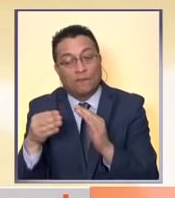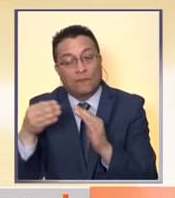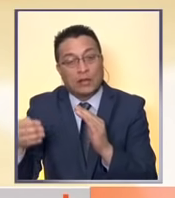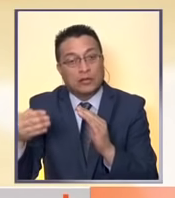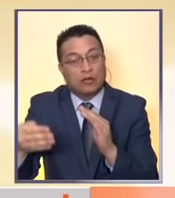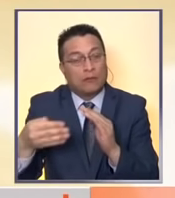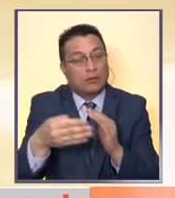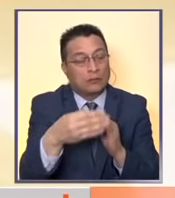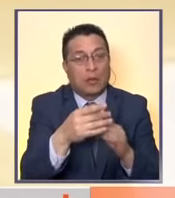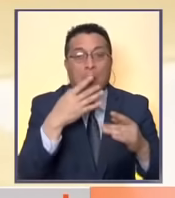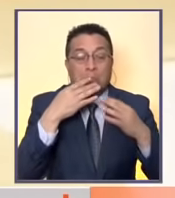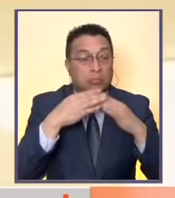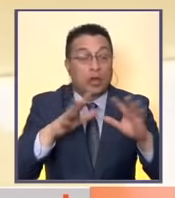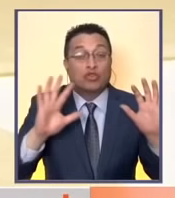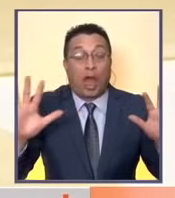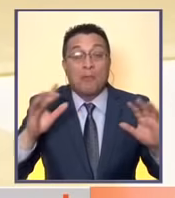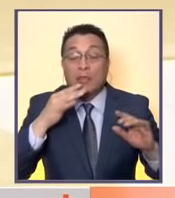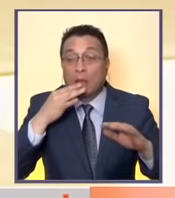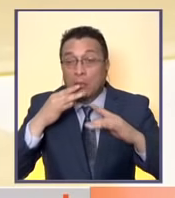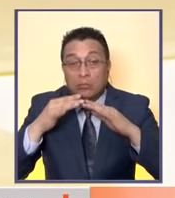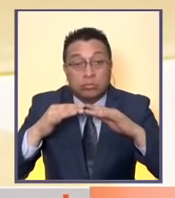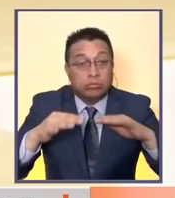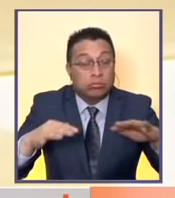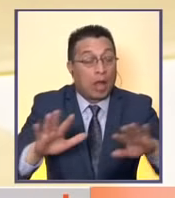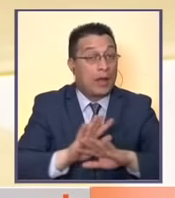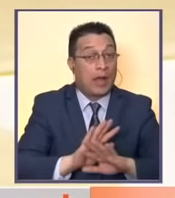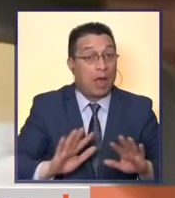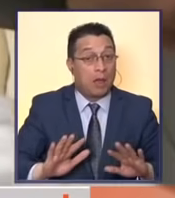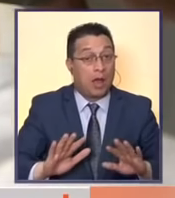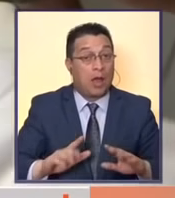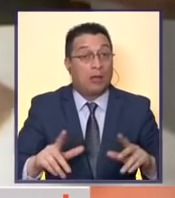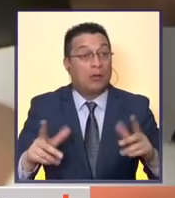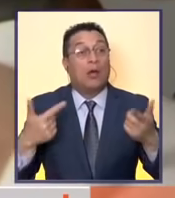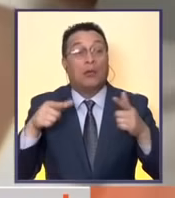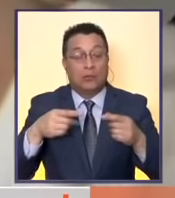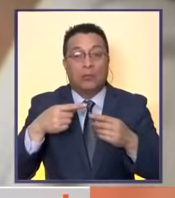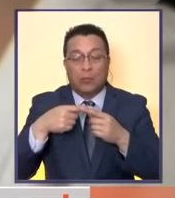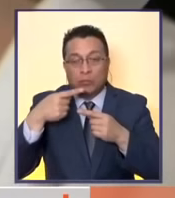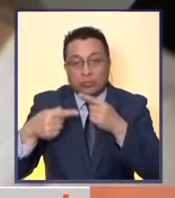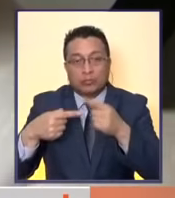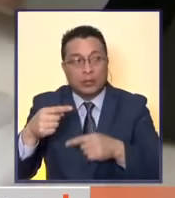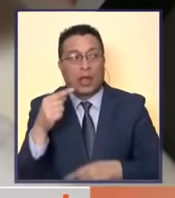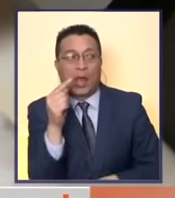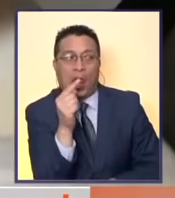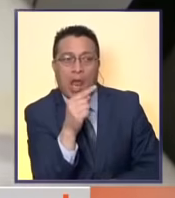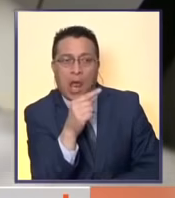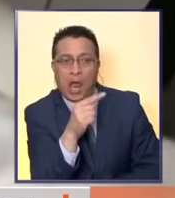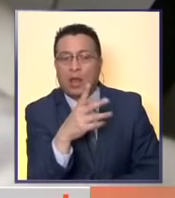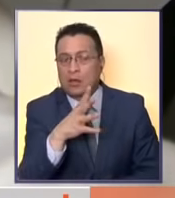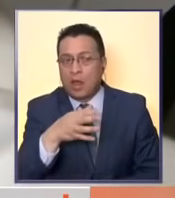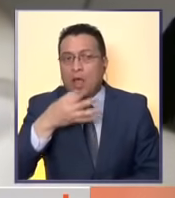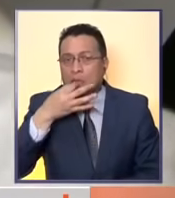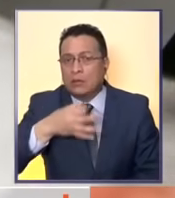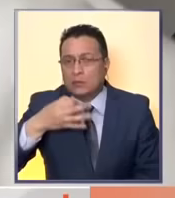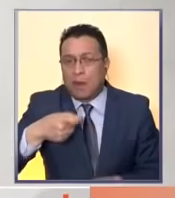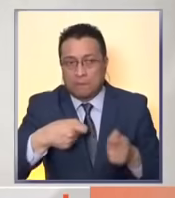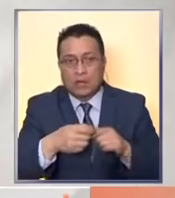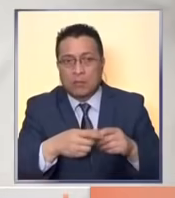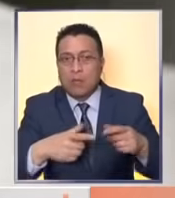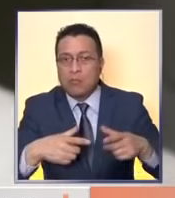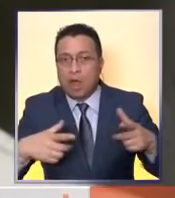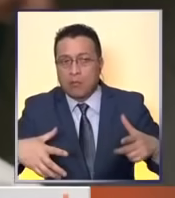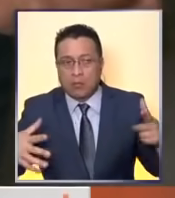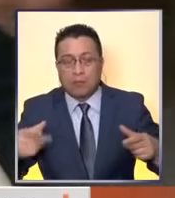más publicidad que el boca a boca. Así fueron pasando el dato de Rosalía, que cada vez vendía más y sin